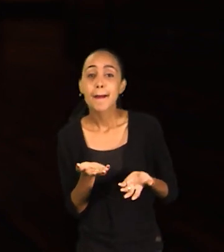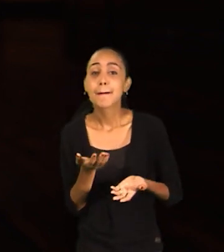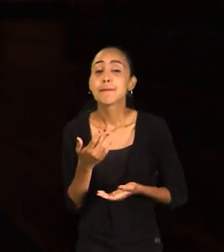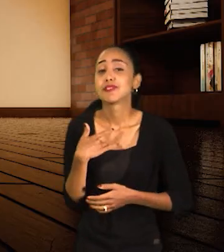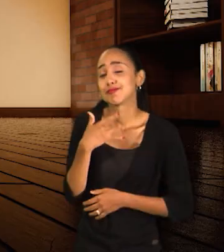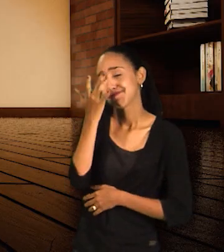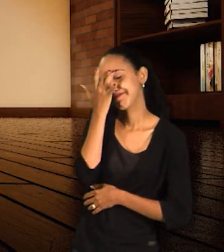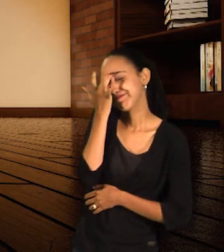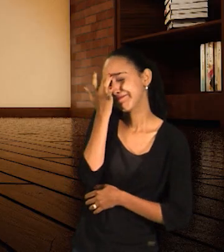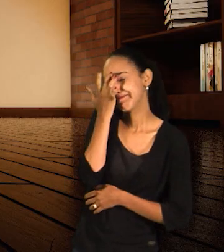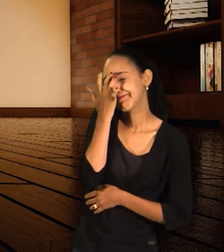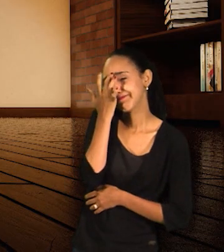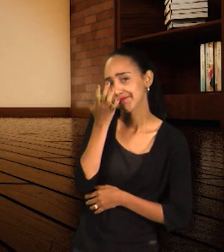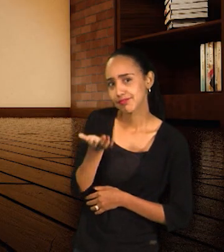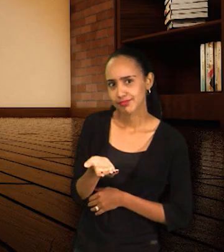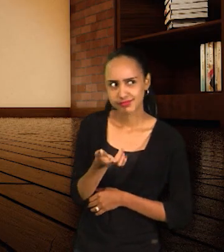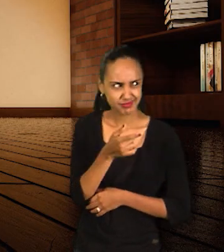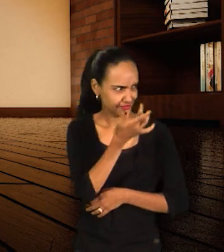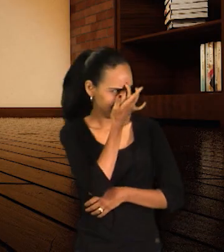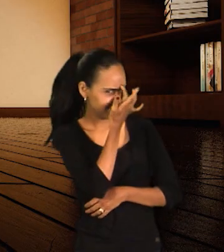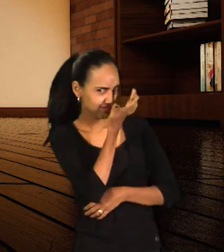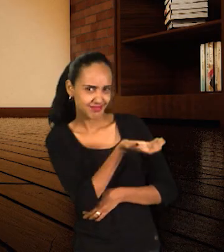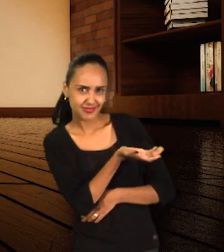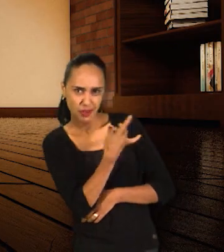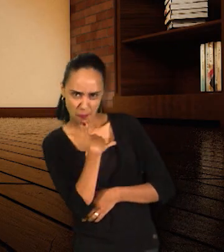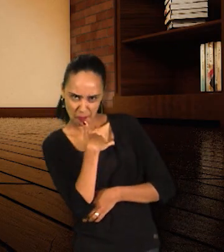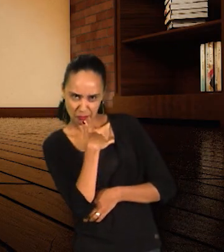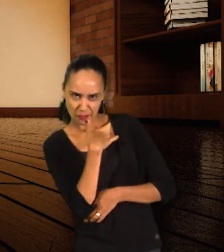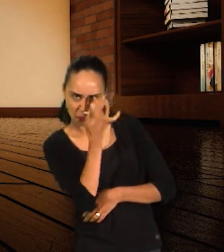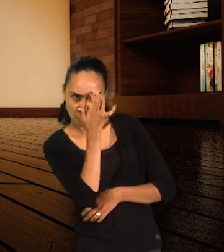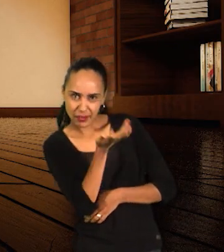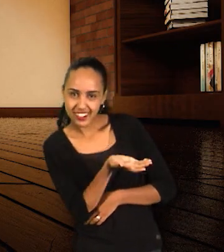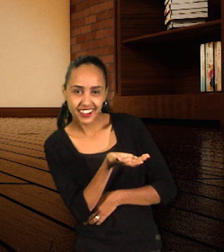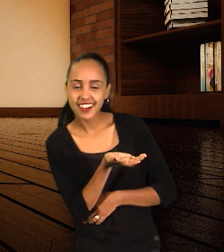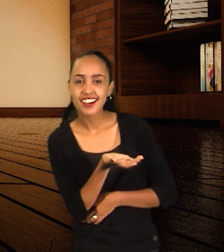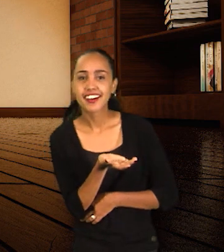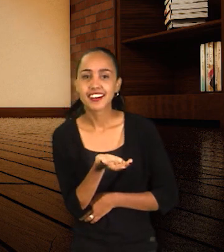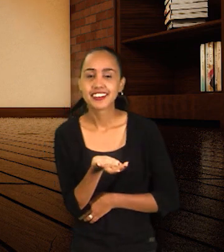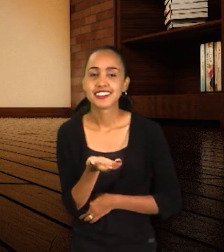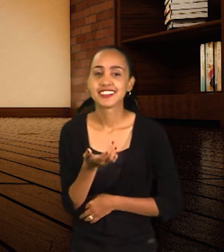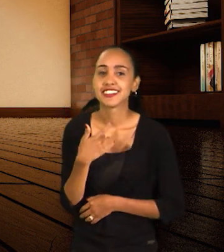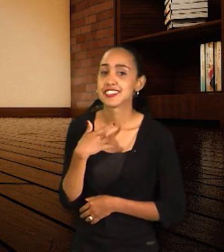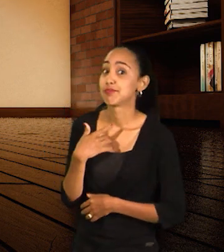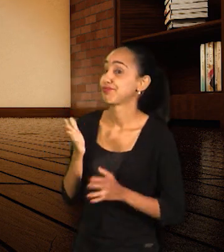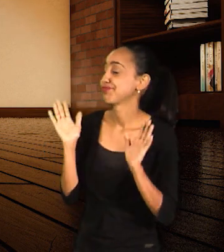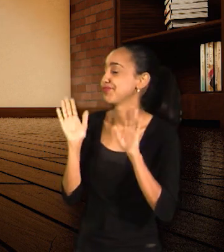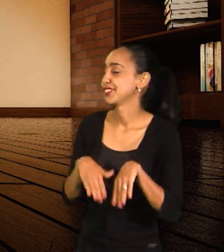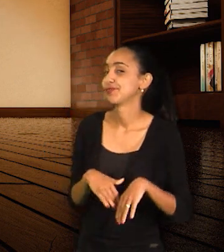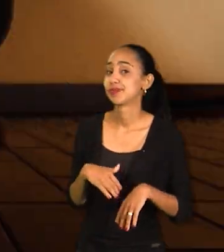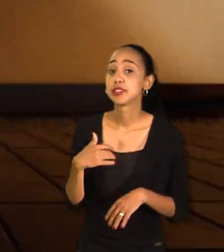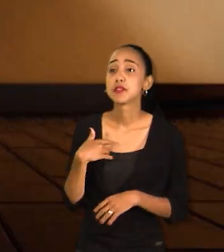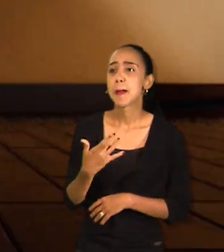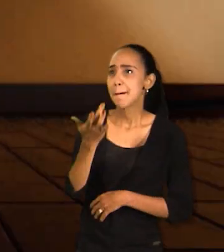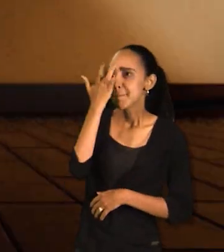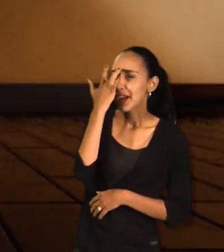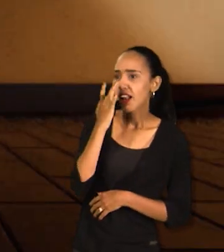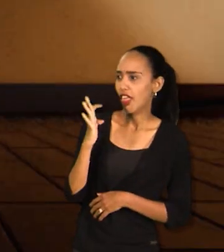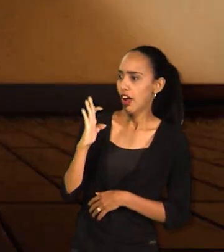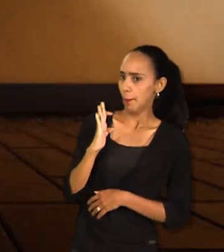da pena. ¿Pena? ¿Conmigo? Ay, Federico. Me da pena que no respetes